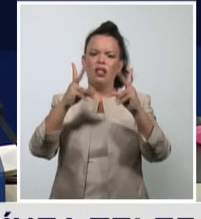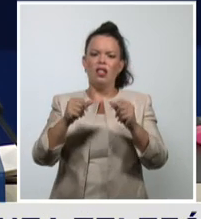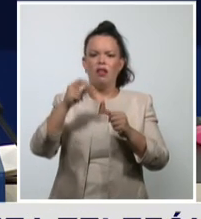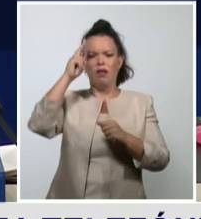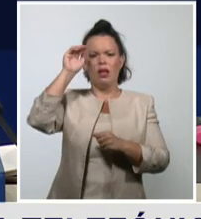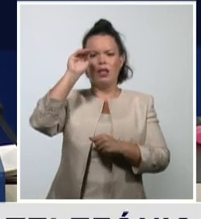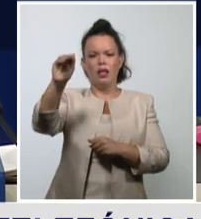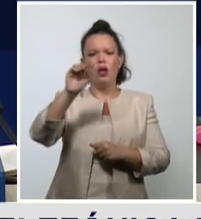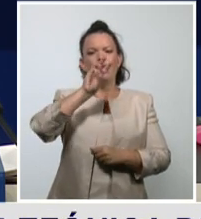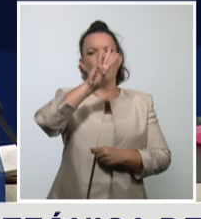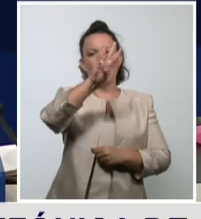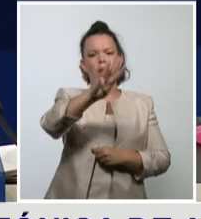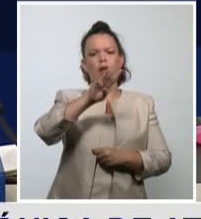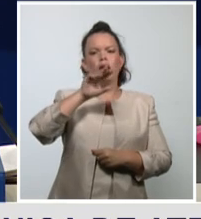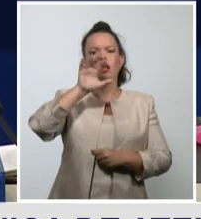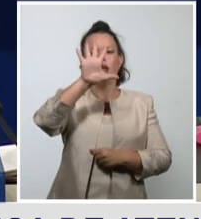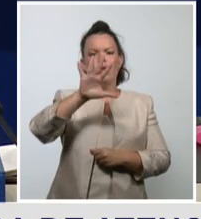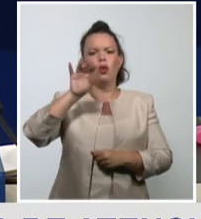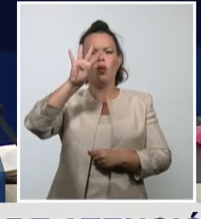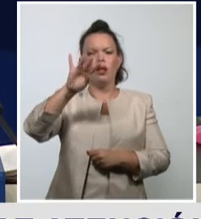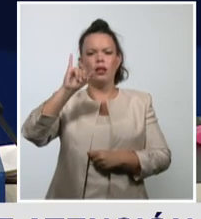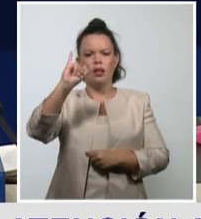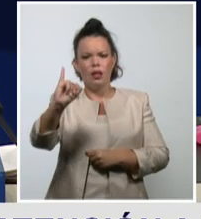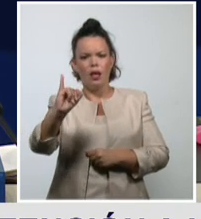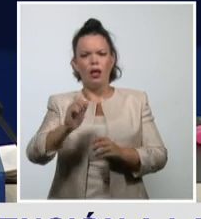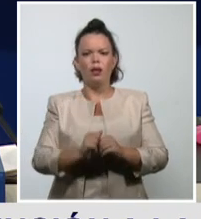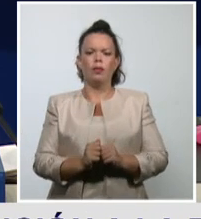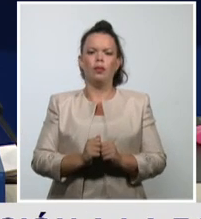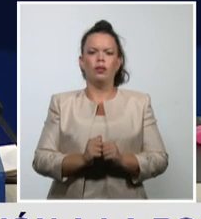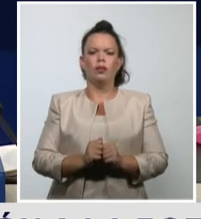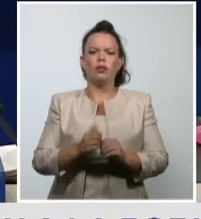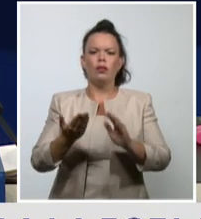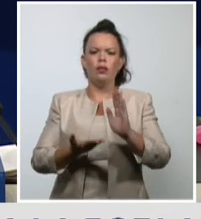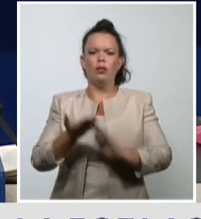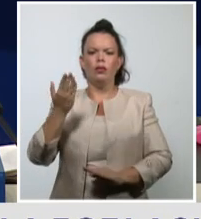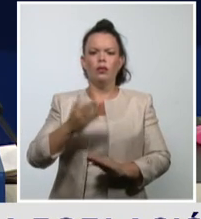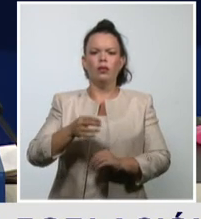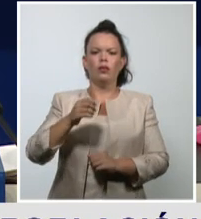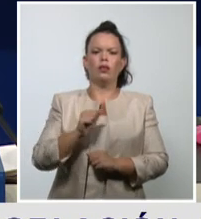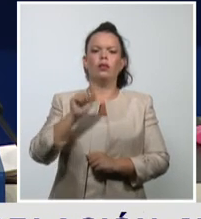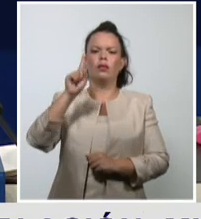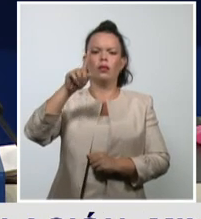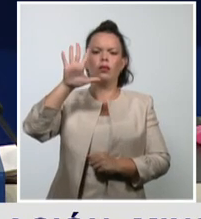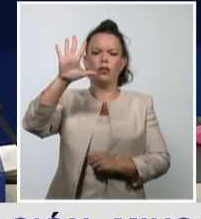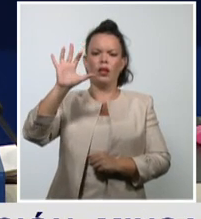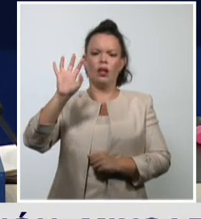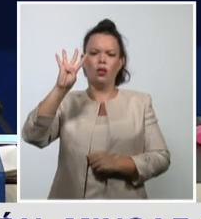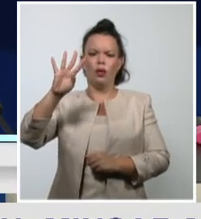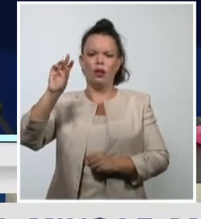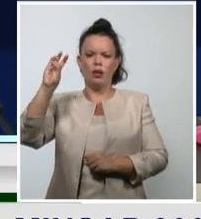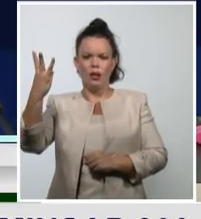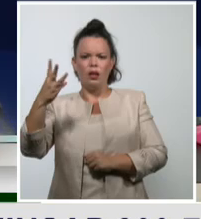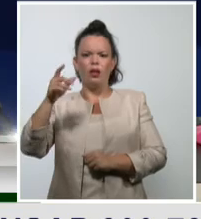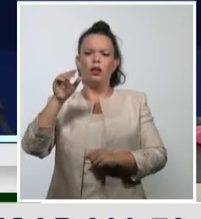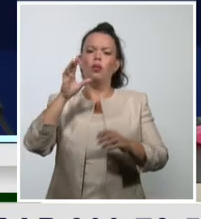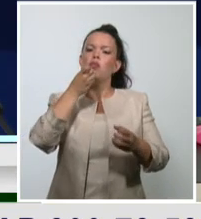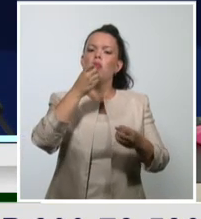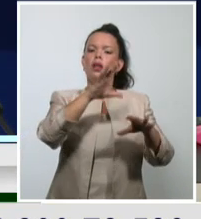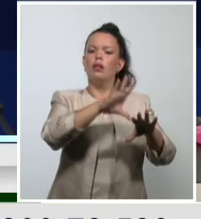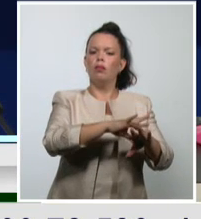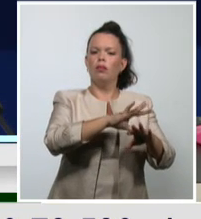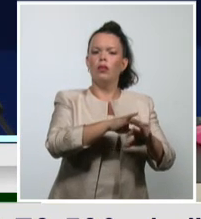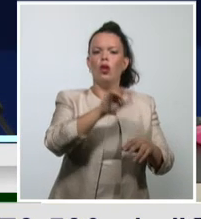3.546, en vigilancia hay 53, sospechosos 2.687